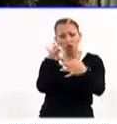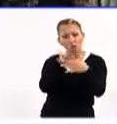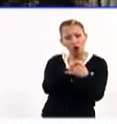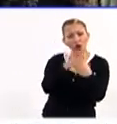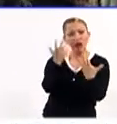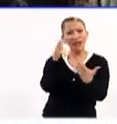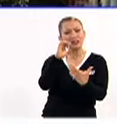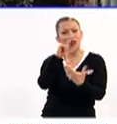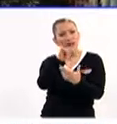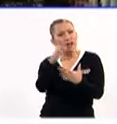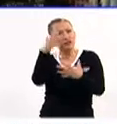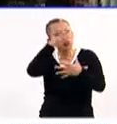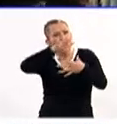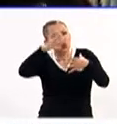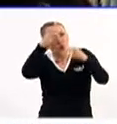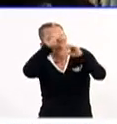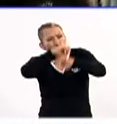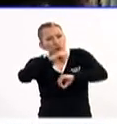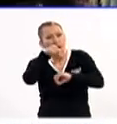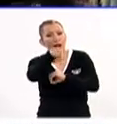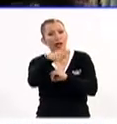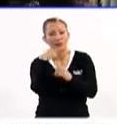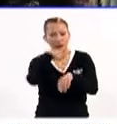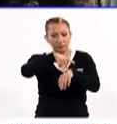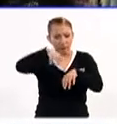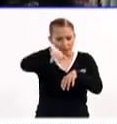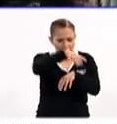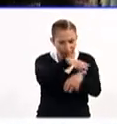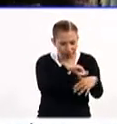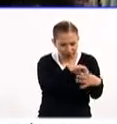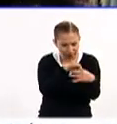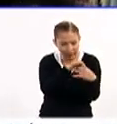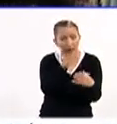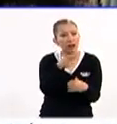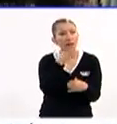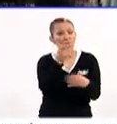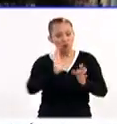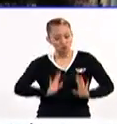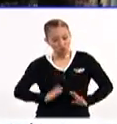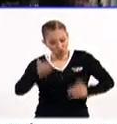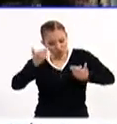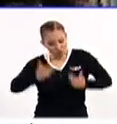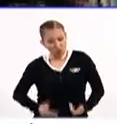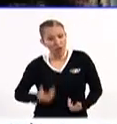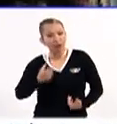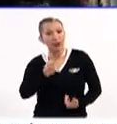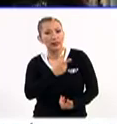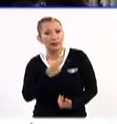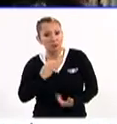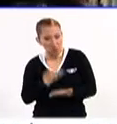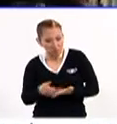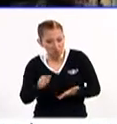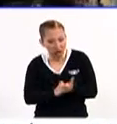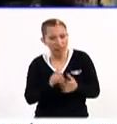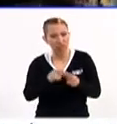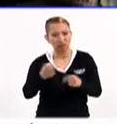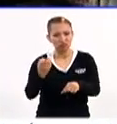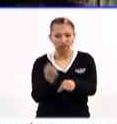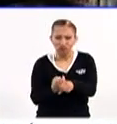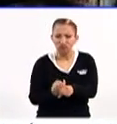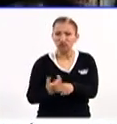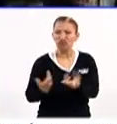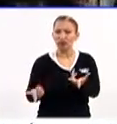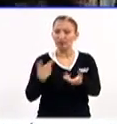árboles escollados y sombríos y de las rocas. Esto habla de nuestro carácter, que pues hay que ser valientes,